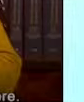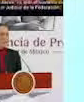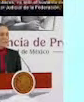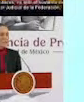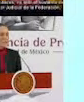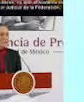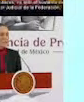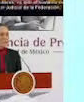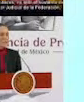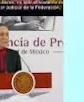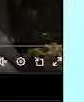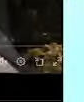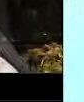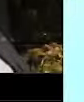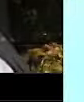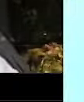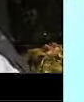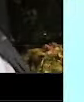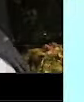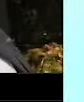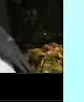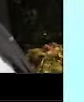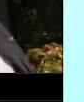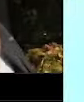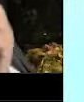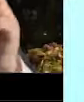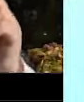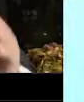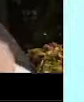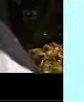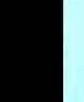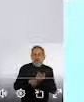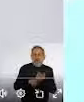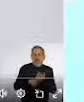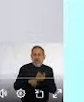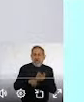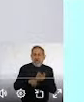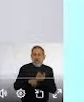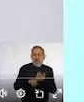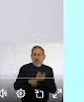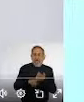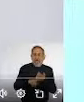se atreve que lo que están buscando es negociar.